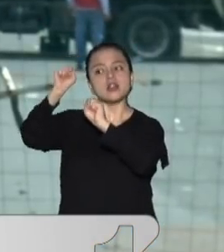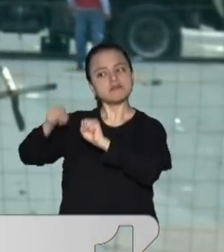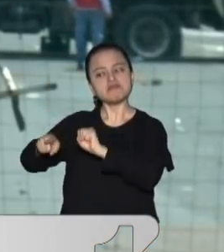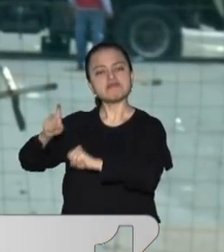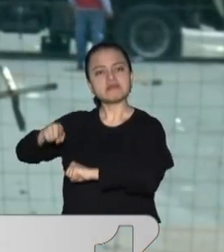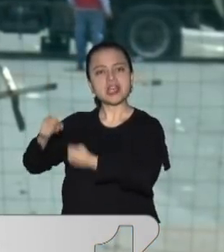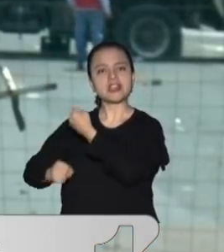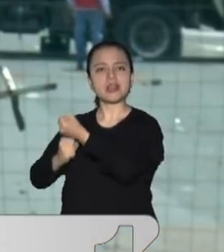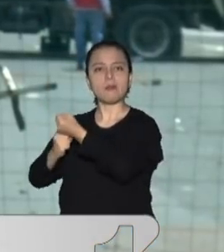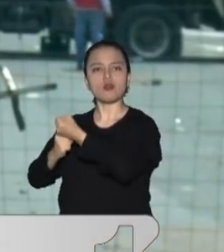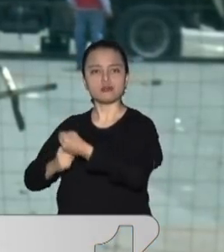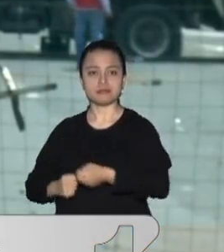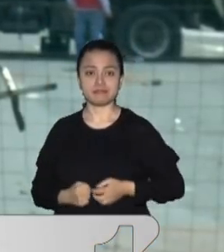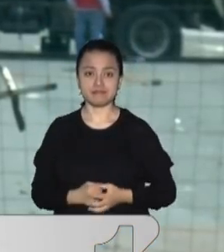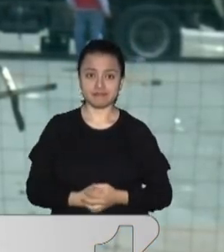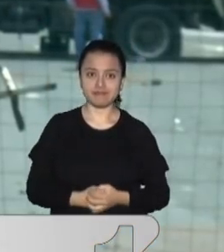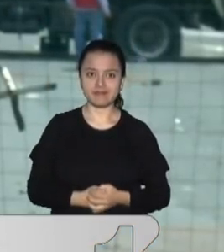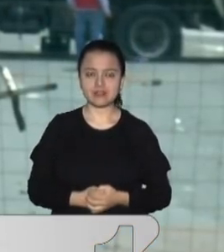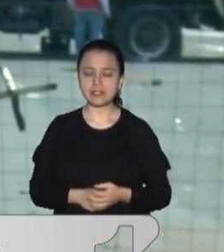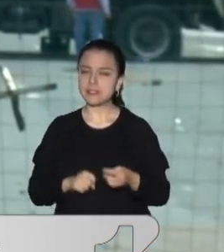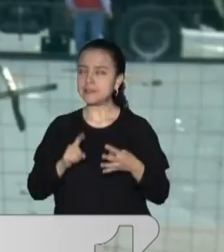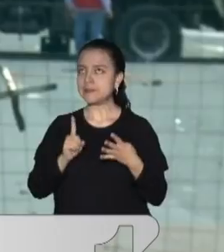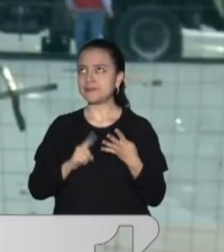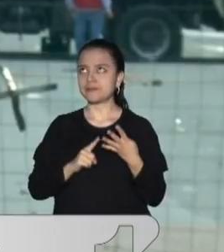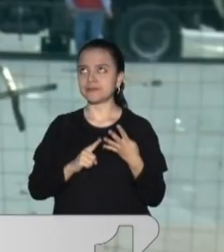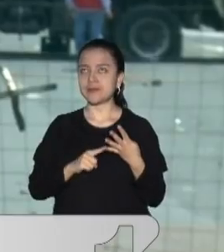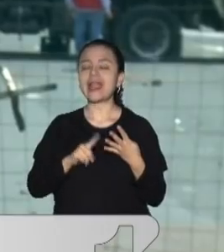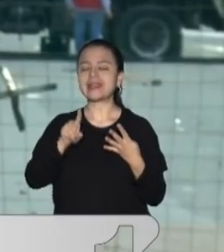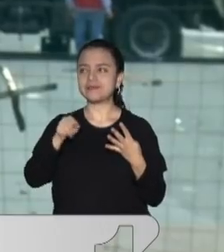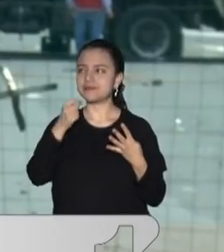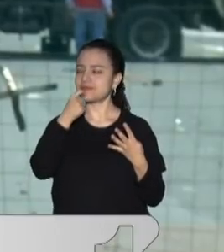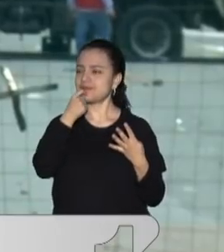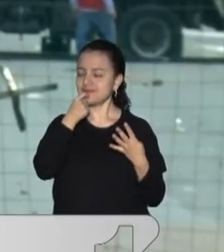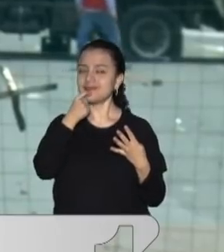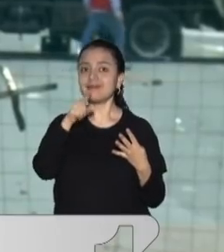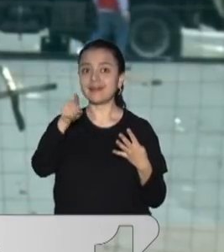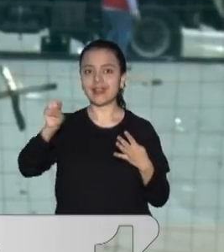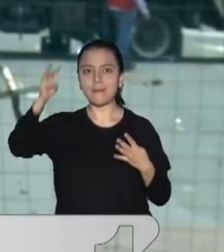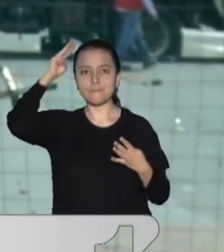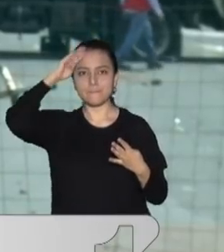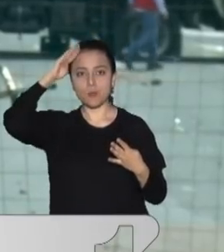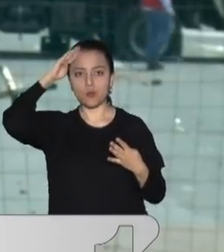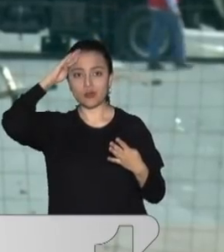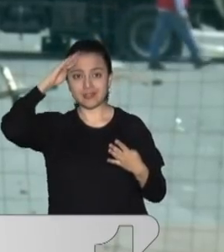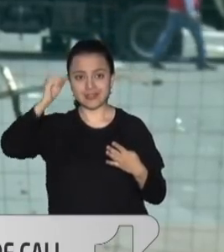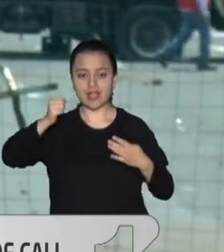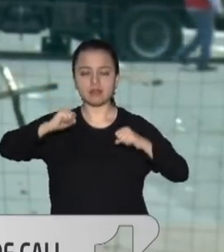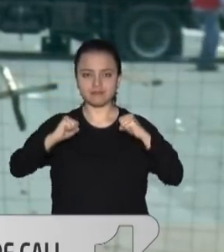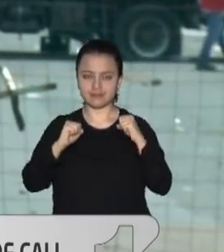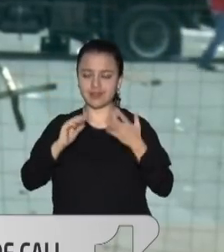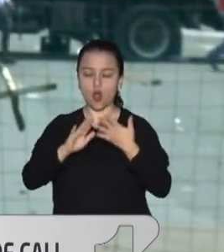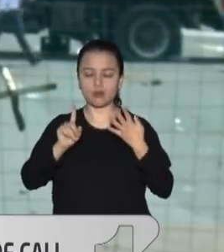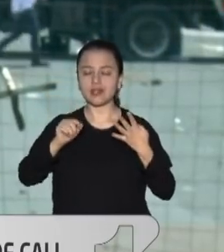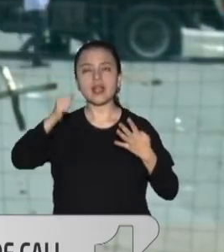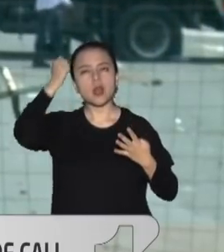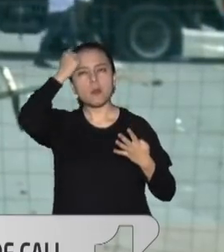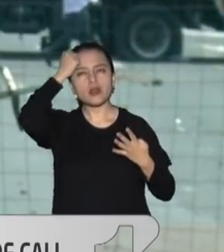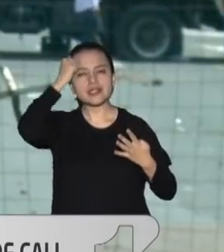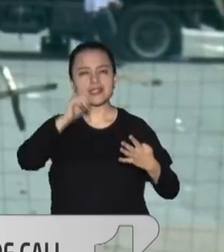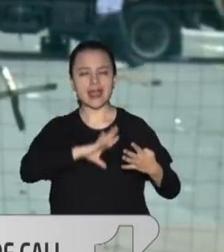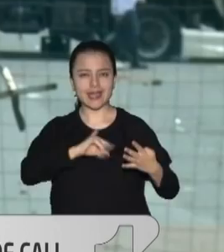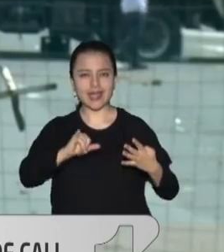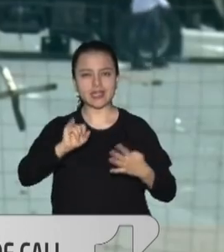por supuesto. Y también, para finalizar, les contamos que el comandante de la Policía Metropolitana de Cali, el general Juan